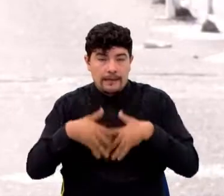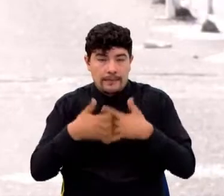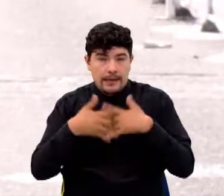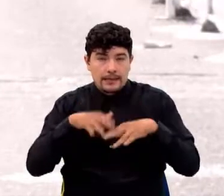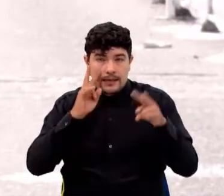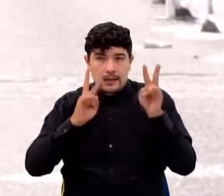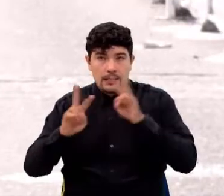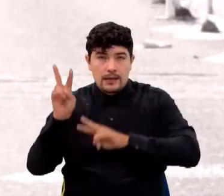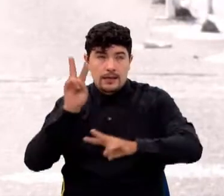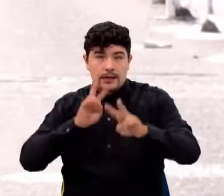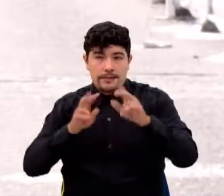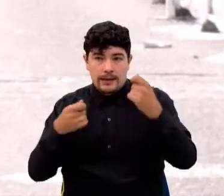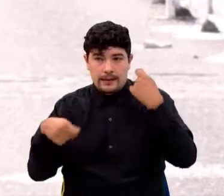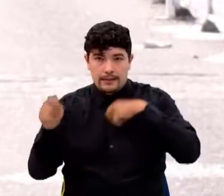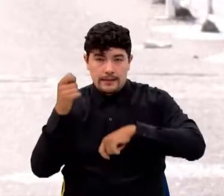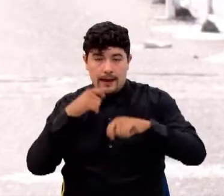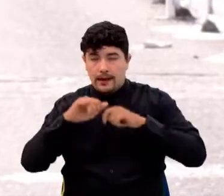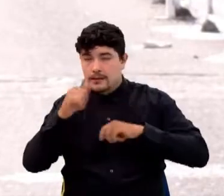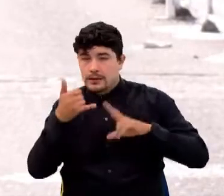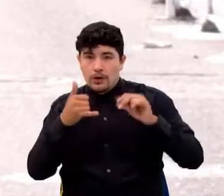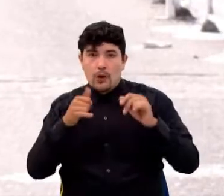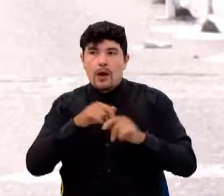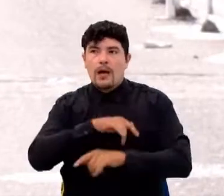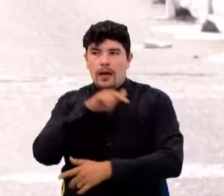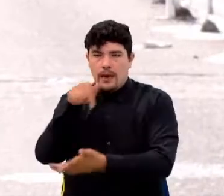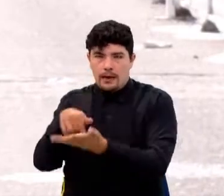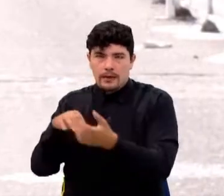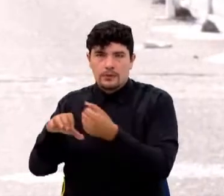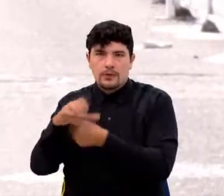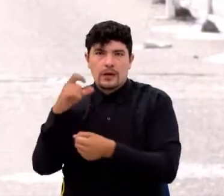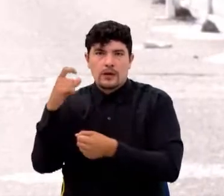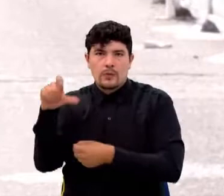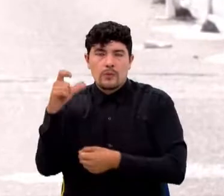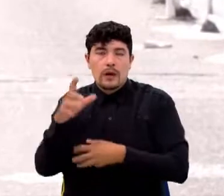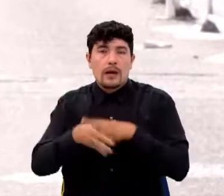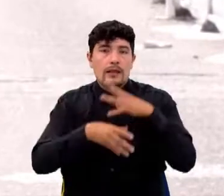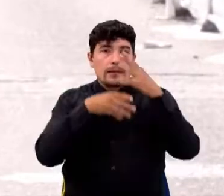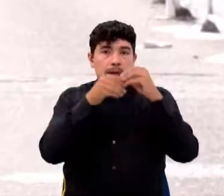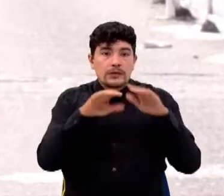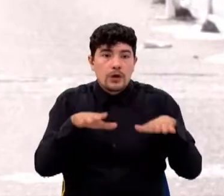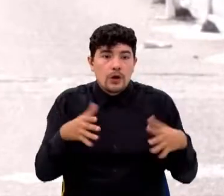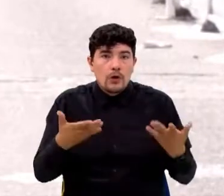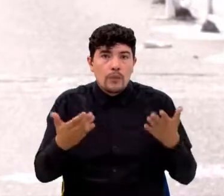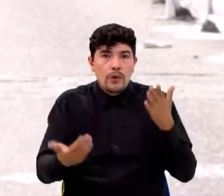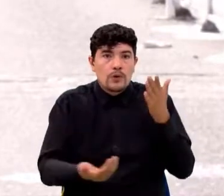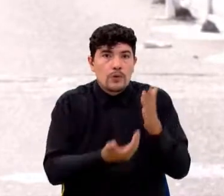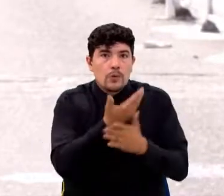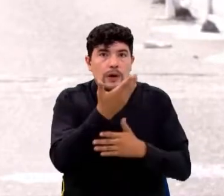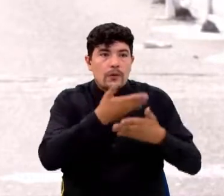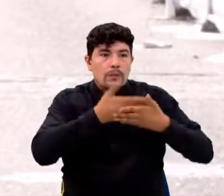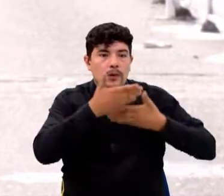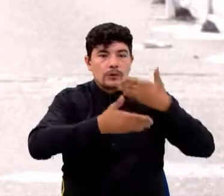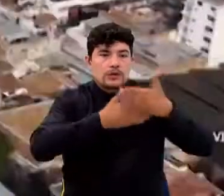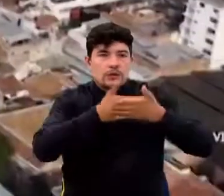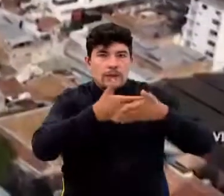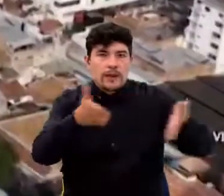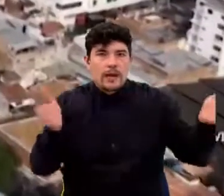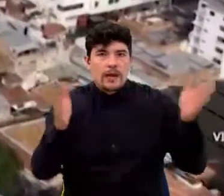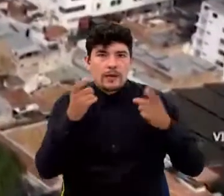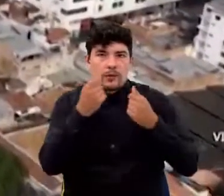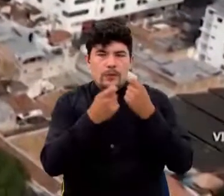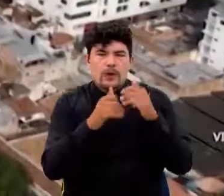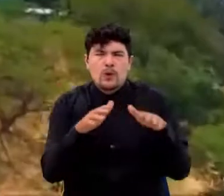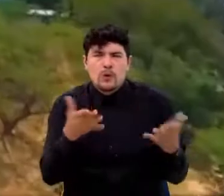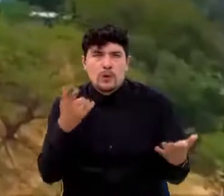ventas de los paquetes turísticos hacia la zona de frontera y también de cómo será esta nueva reactivación económica.